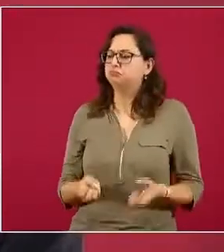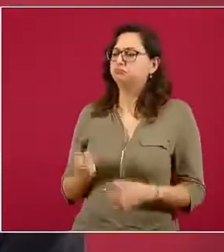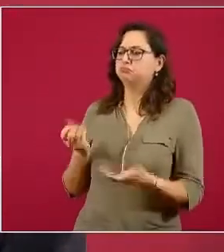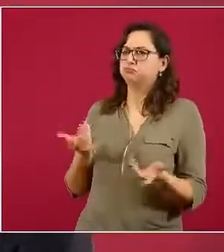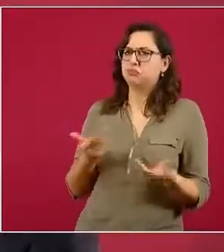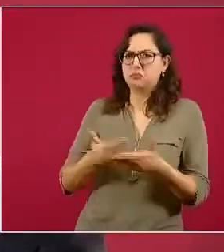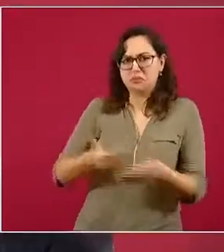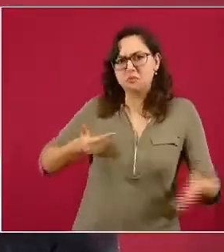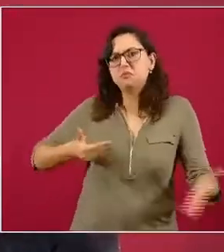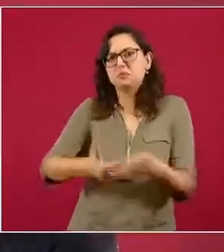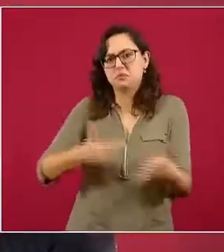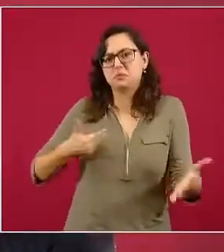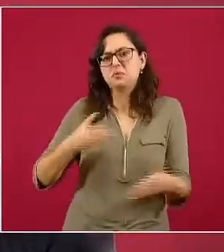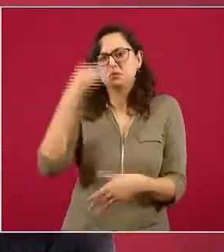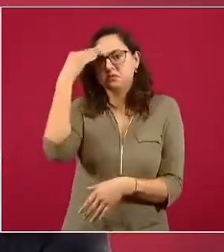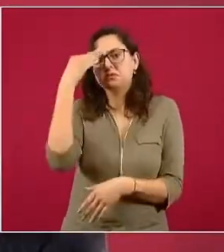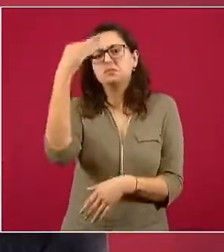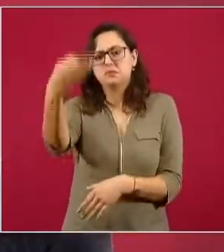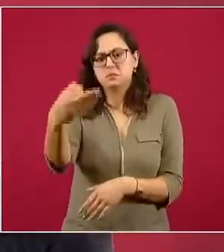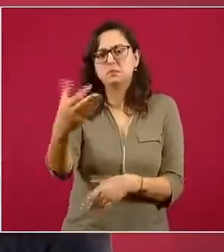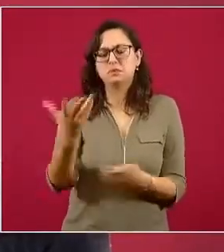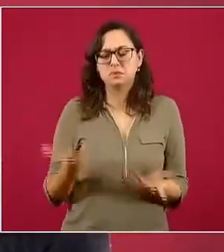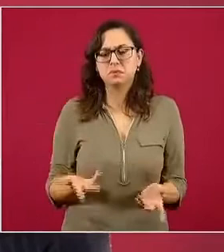tiempo razonablemente